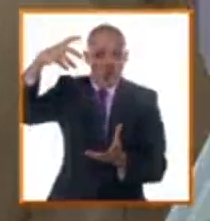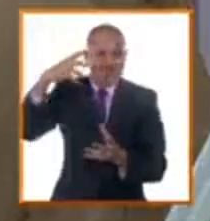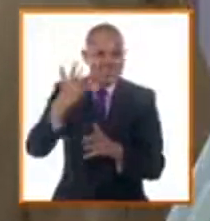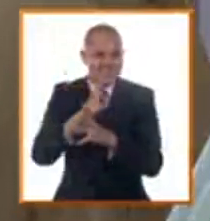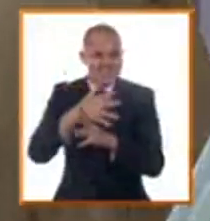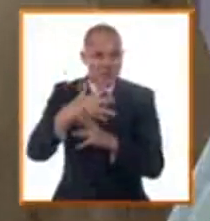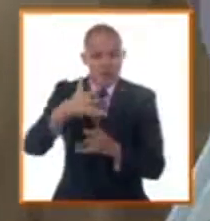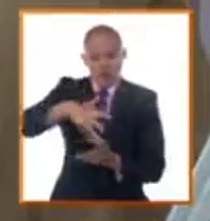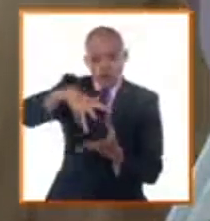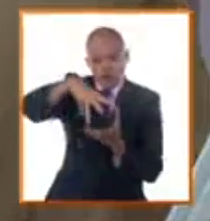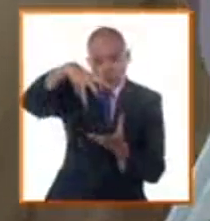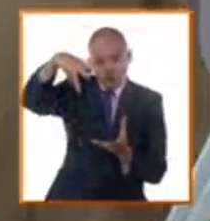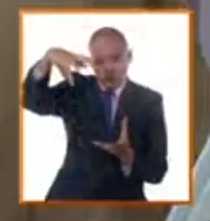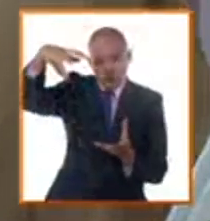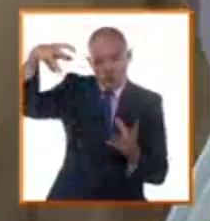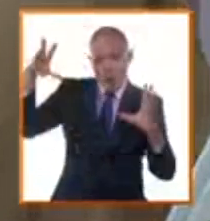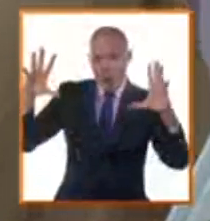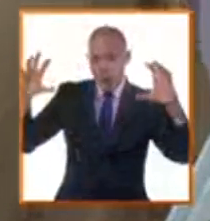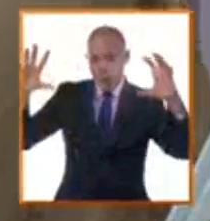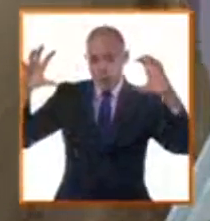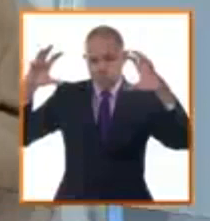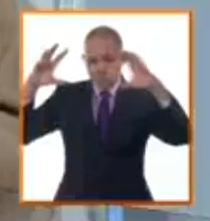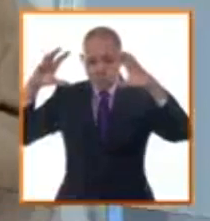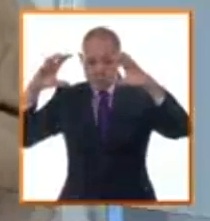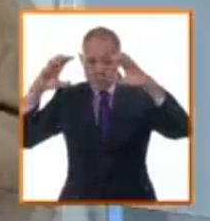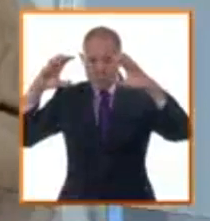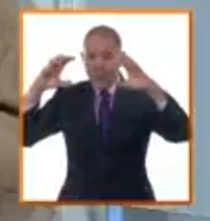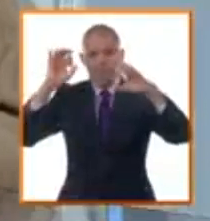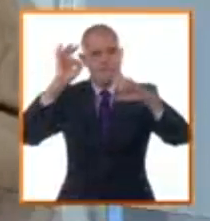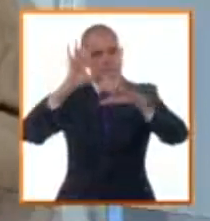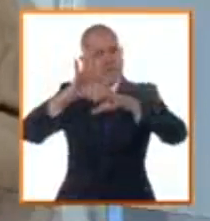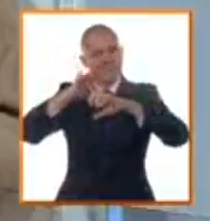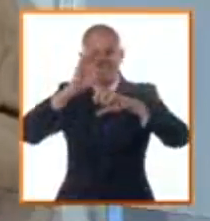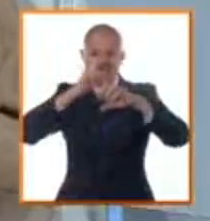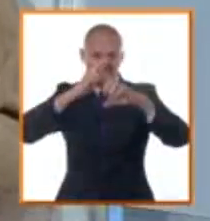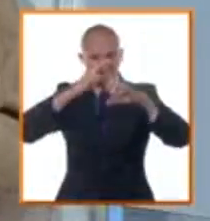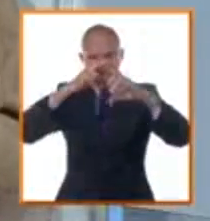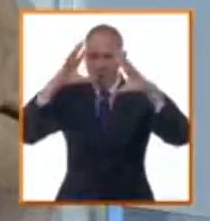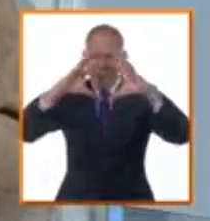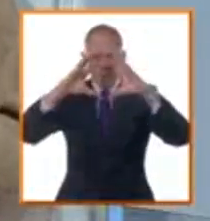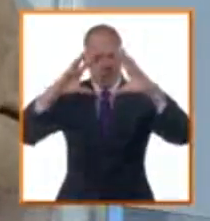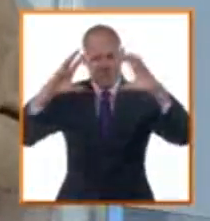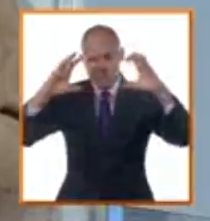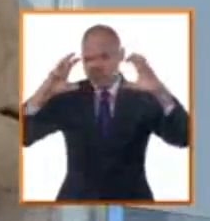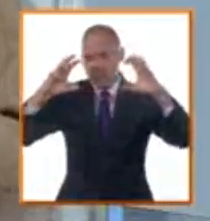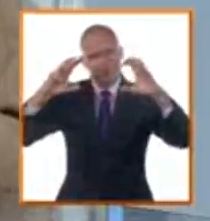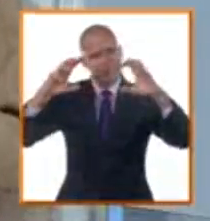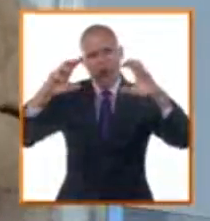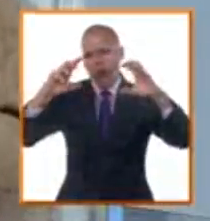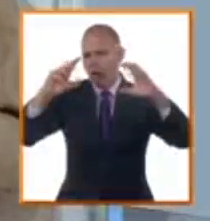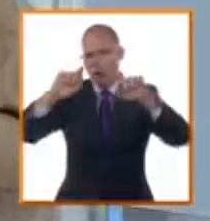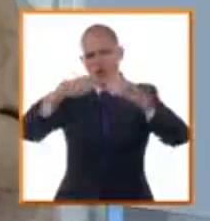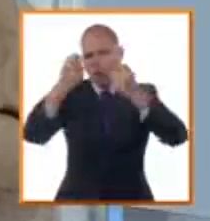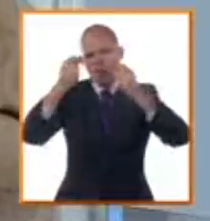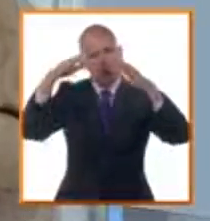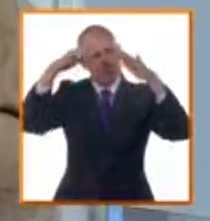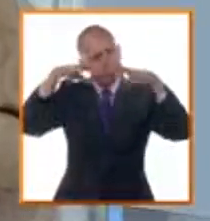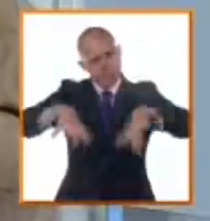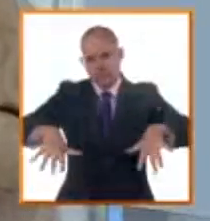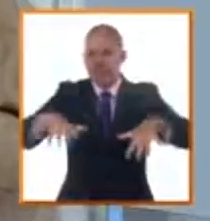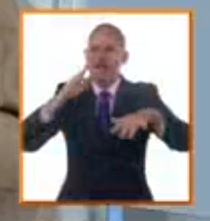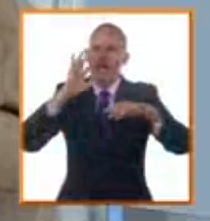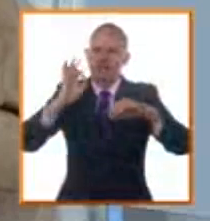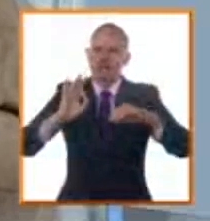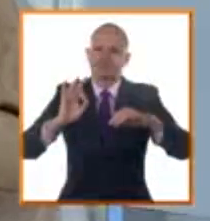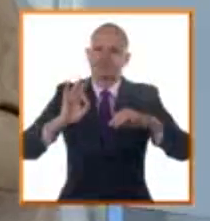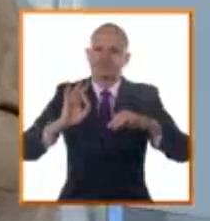¿a qué le llaman ustedes vaguada? Exacto, la vaguada no es más que un mínimo de la presión atmosférica entre dos sistemas de altas presiones que se ven reflejados en